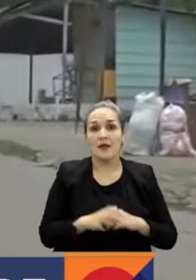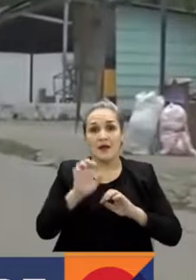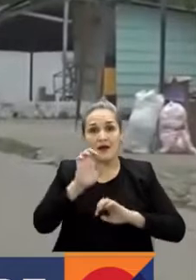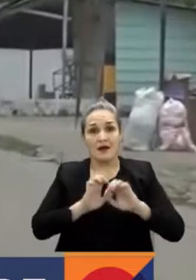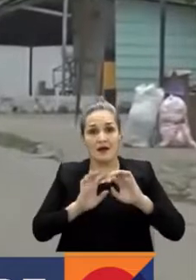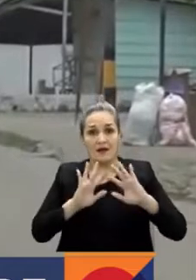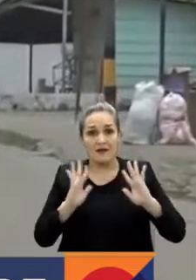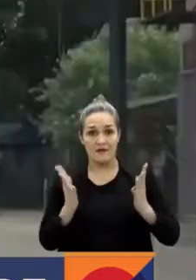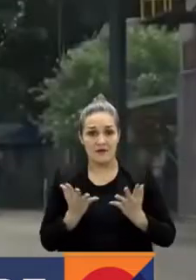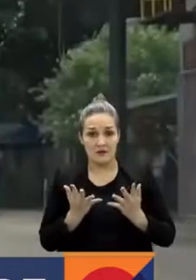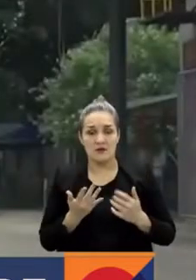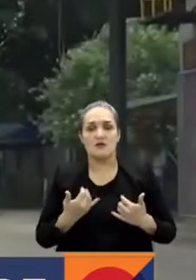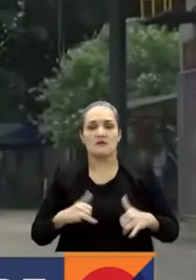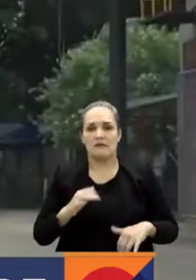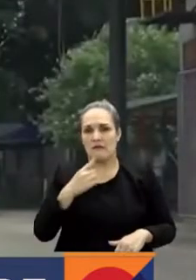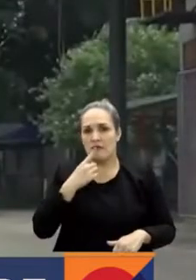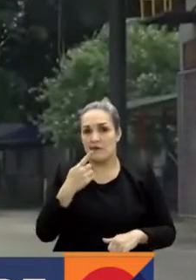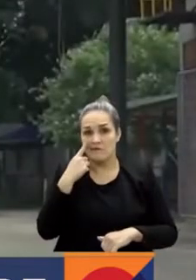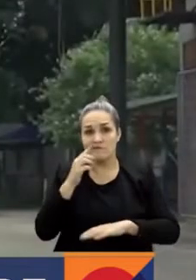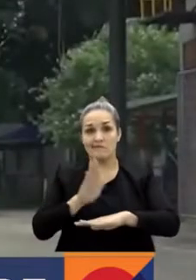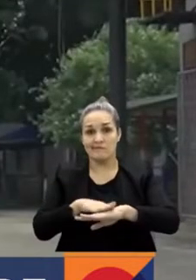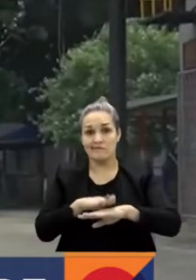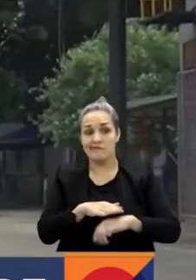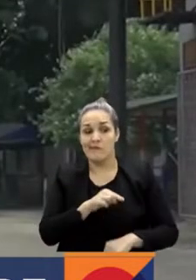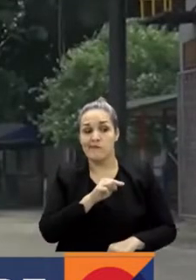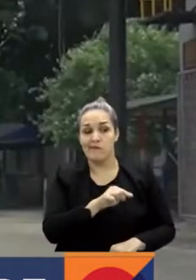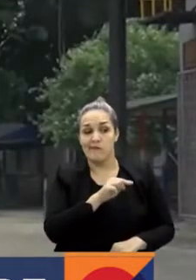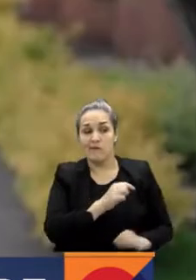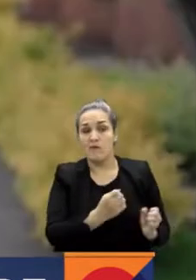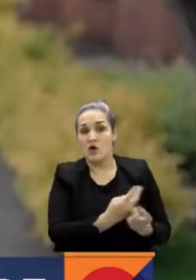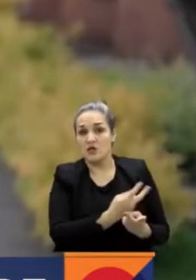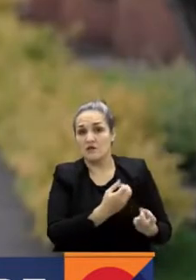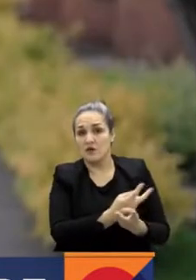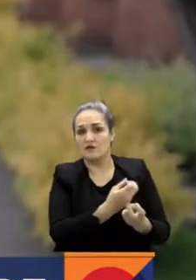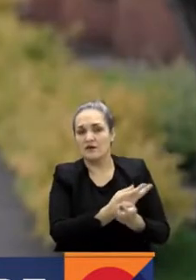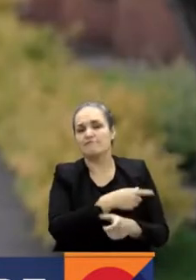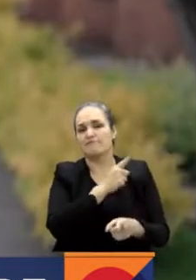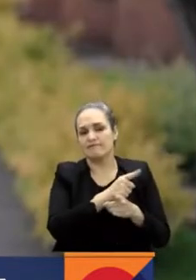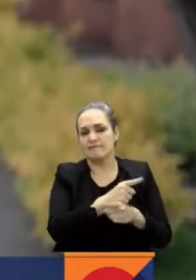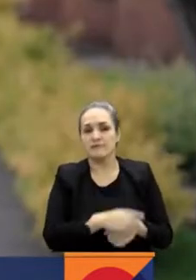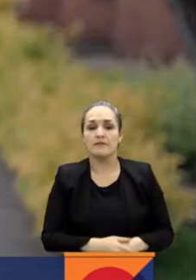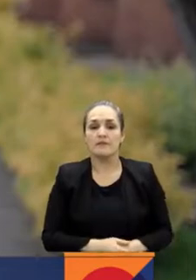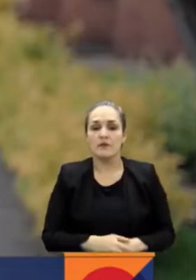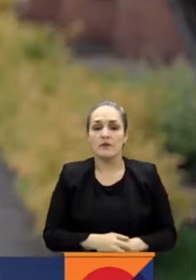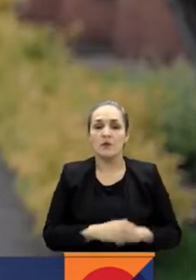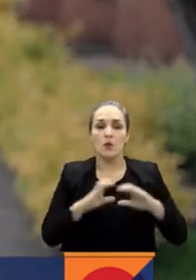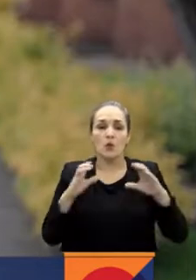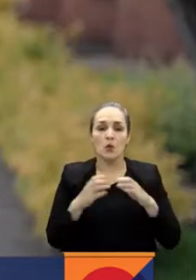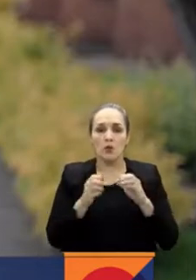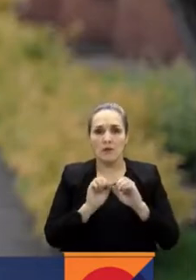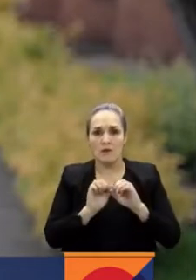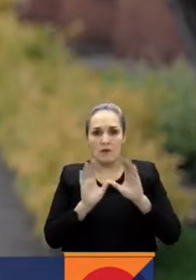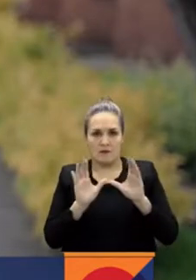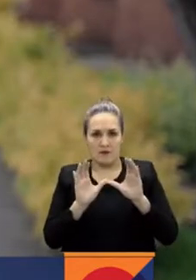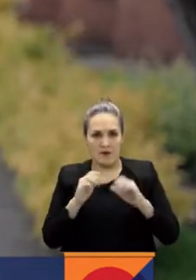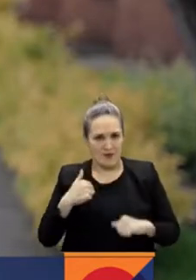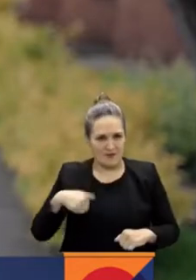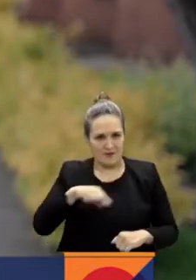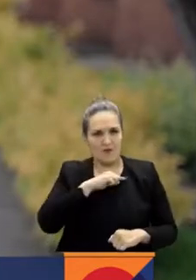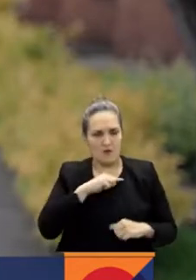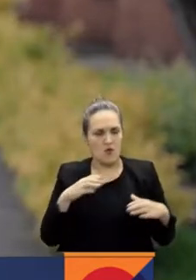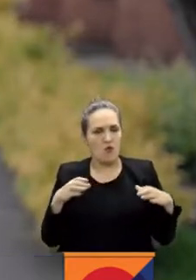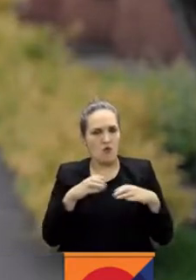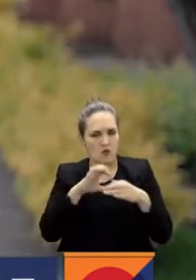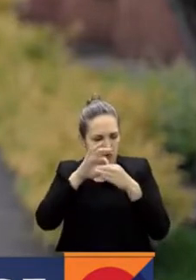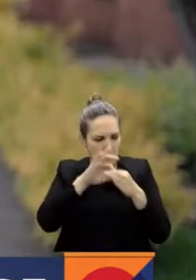había emitido una alerta sobre las acciones violentas en la subregión. Con nuestro equipo de la Regional Bajo Cauca Antioqueño hemos venido